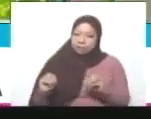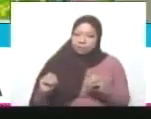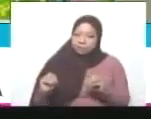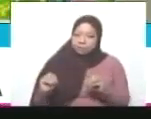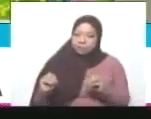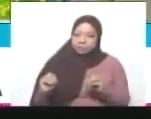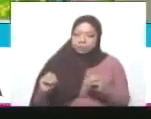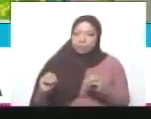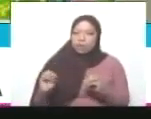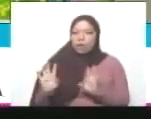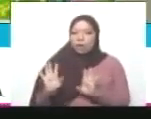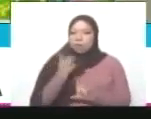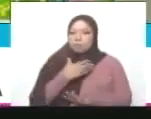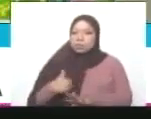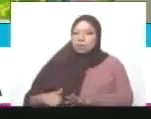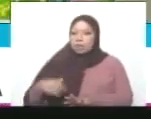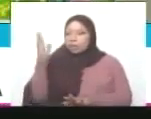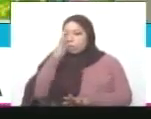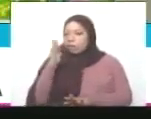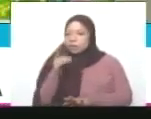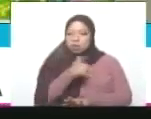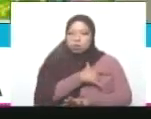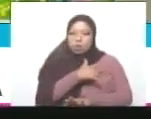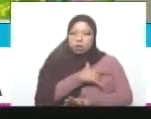tuvimos conversando un rato